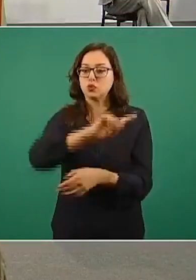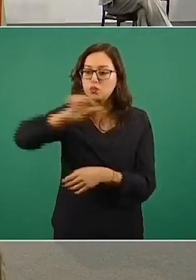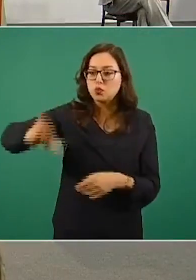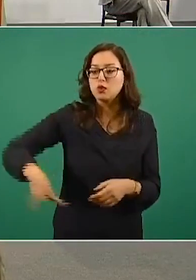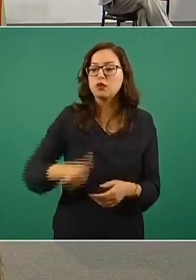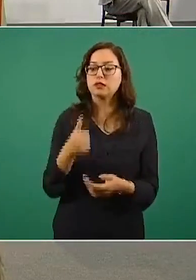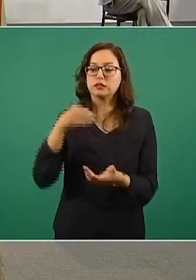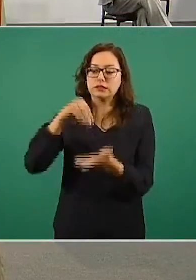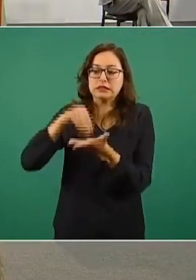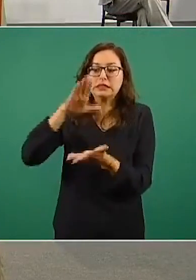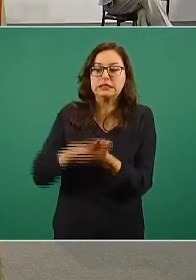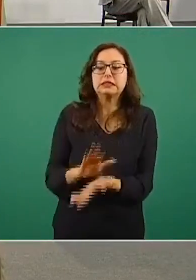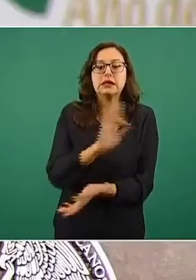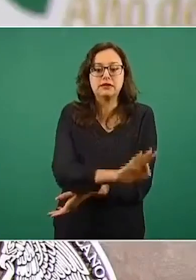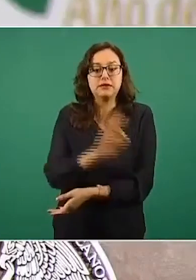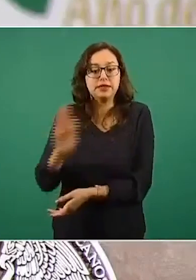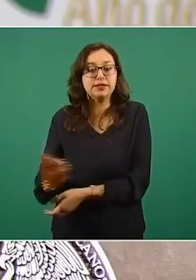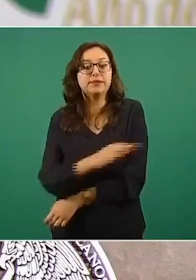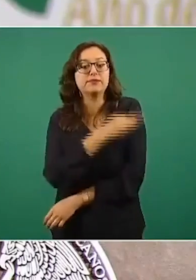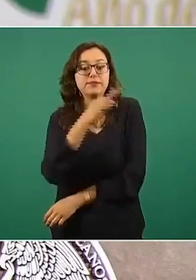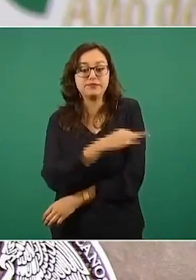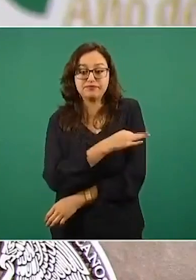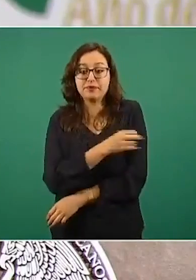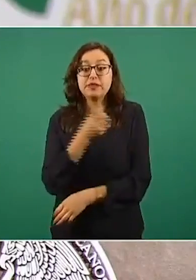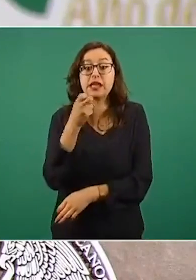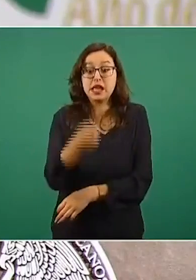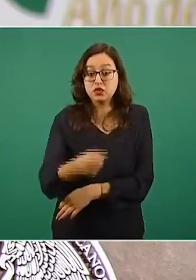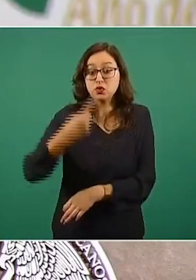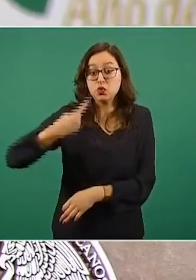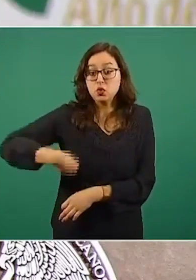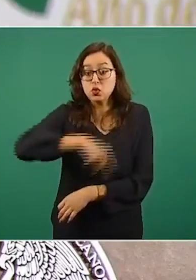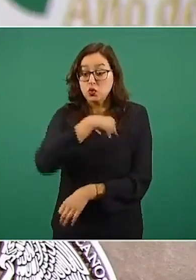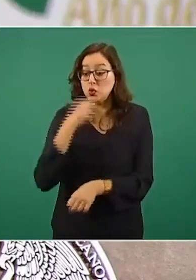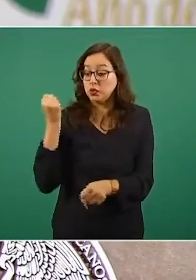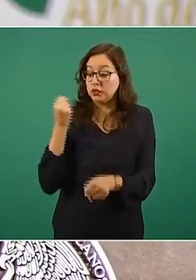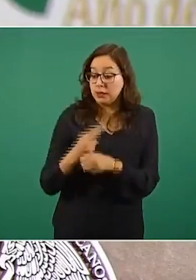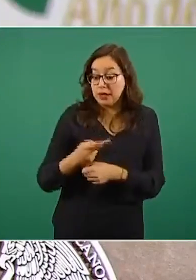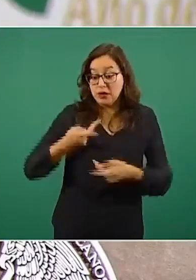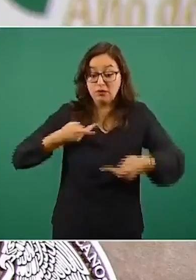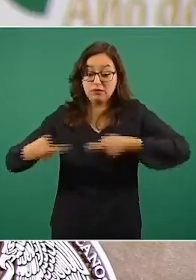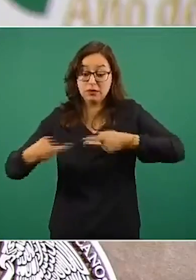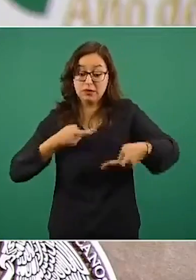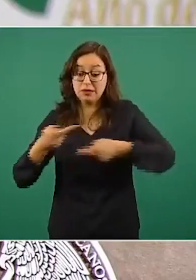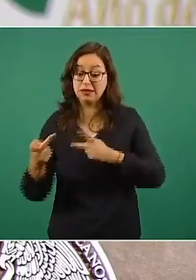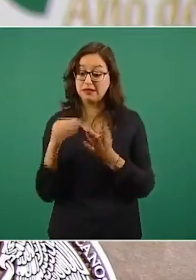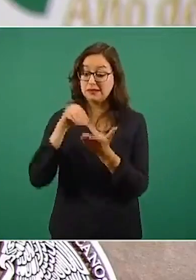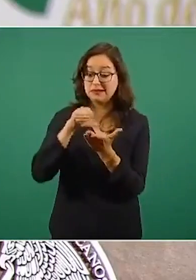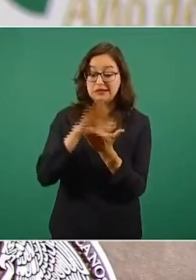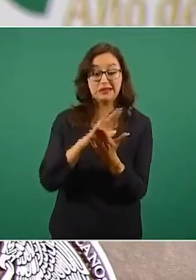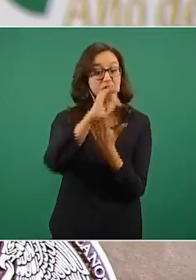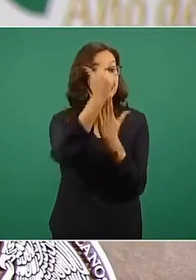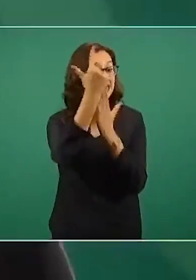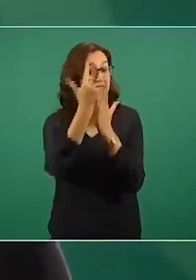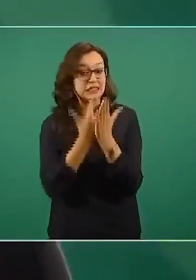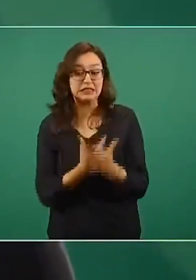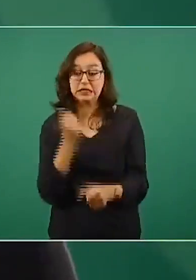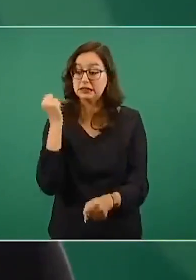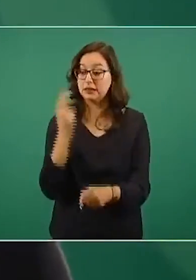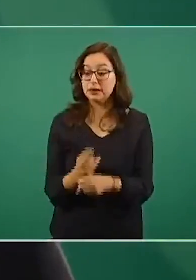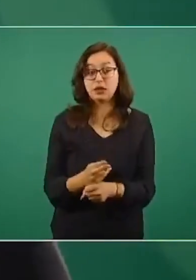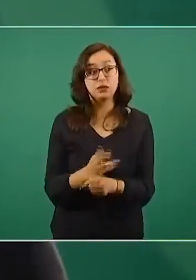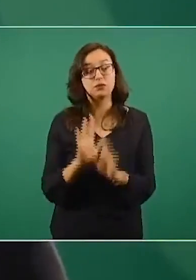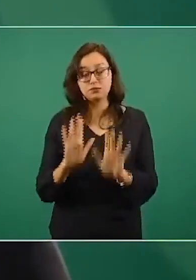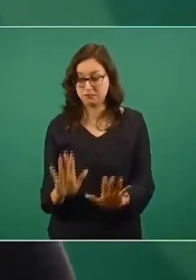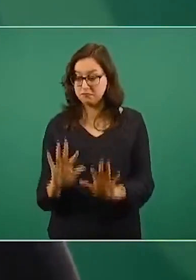programación de vacuna. Entonces, nos estamos adelantando para tener ese registro lo antes posible y ya después que empiecen a llegar